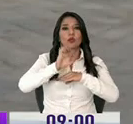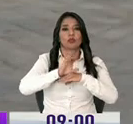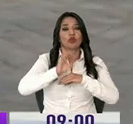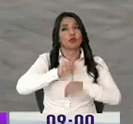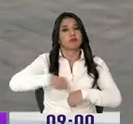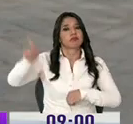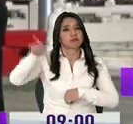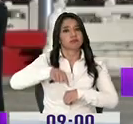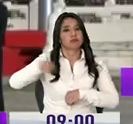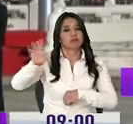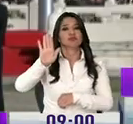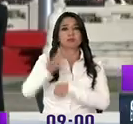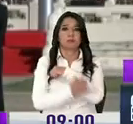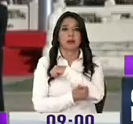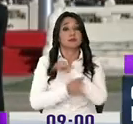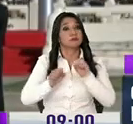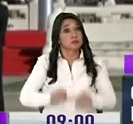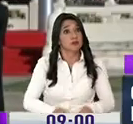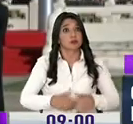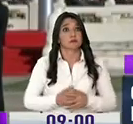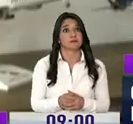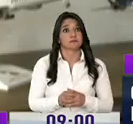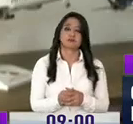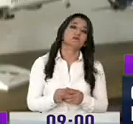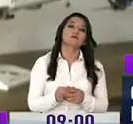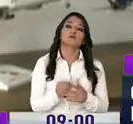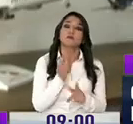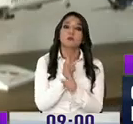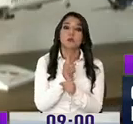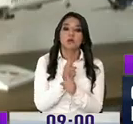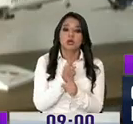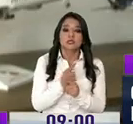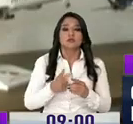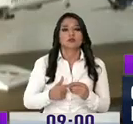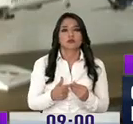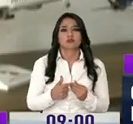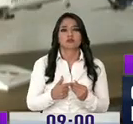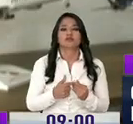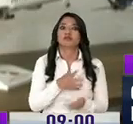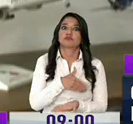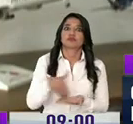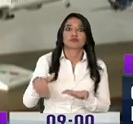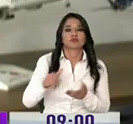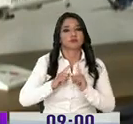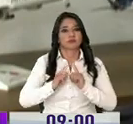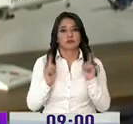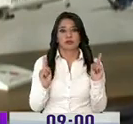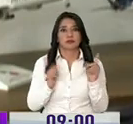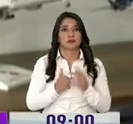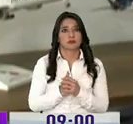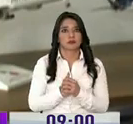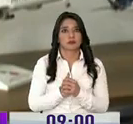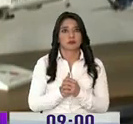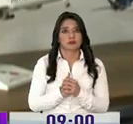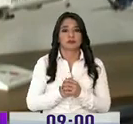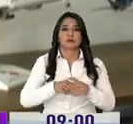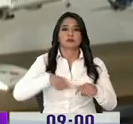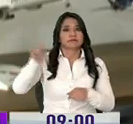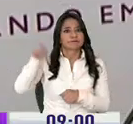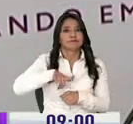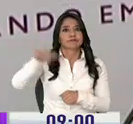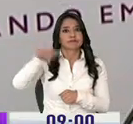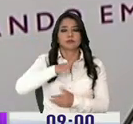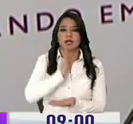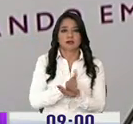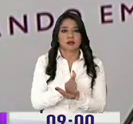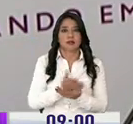viajando hacia su país. Entonces, hay un montón de incertidumbre y todo ese tráfico se ha visto cancelado.